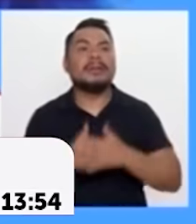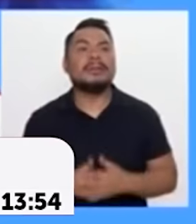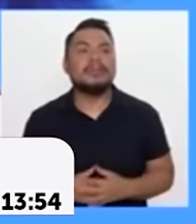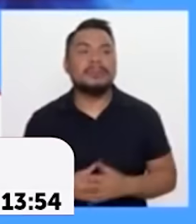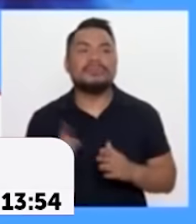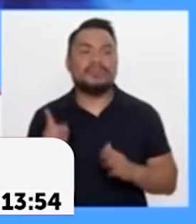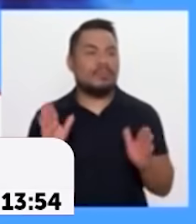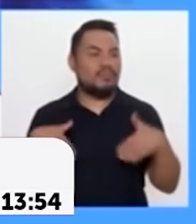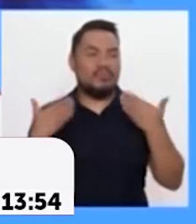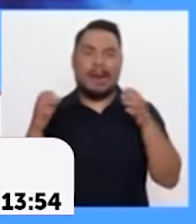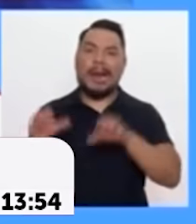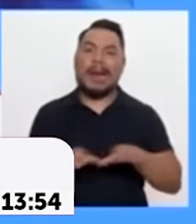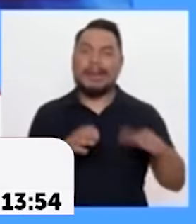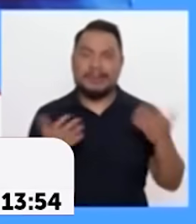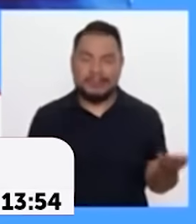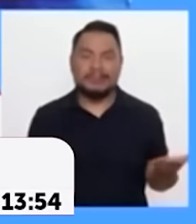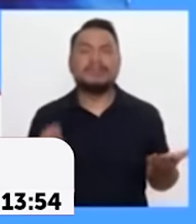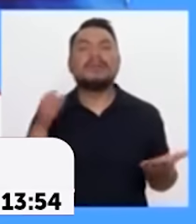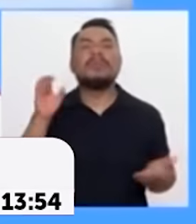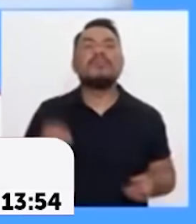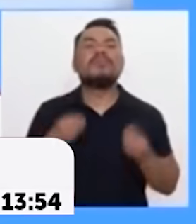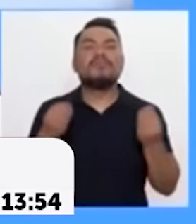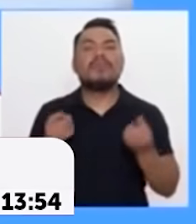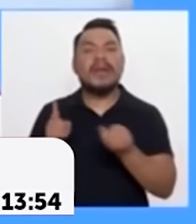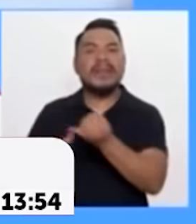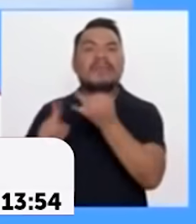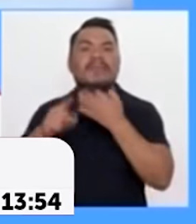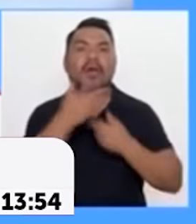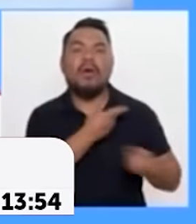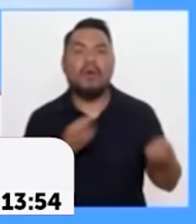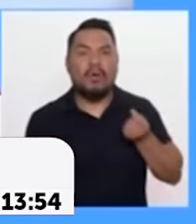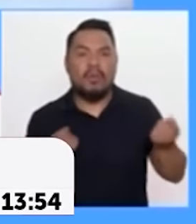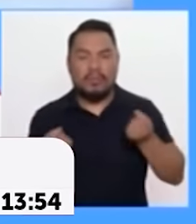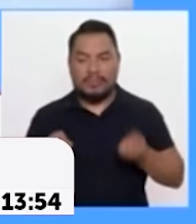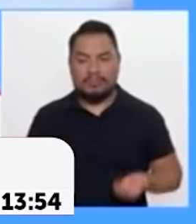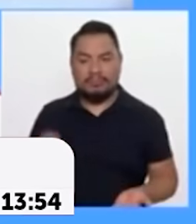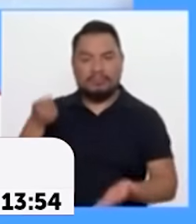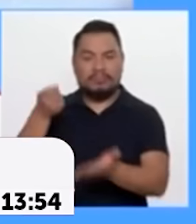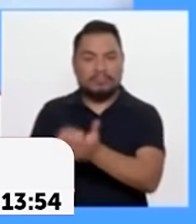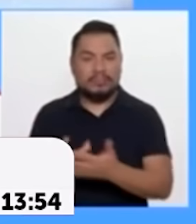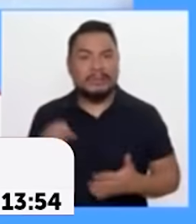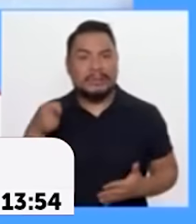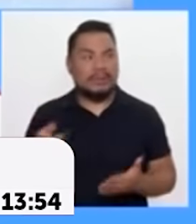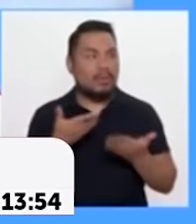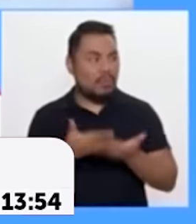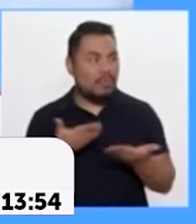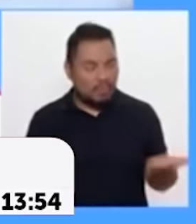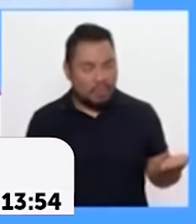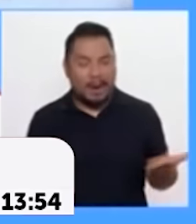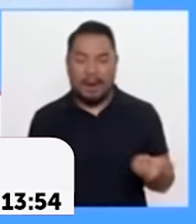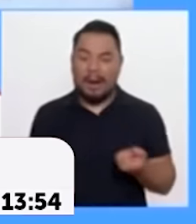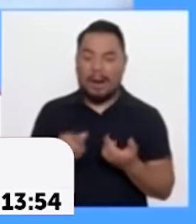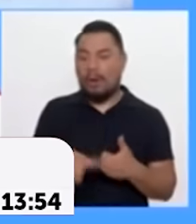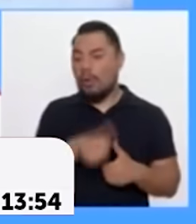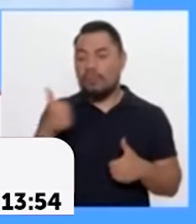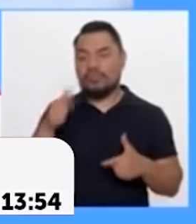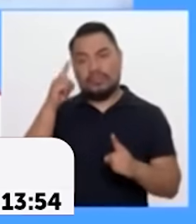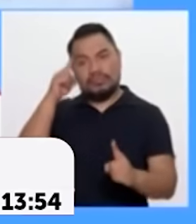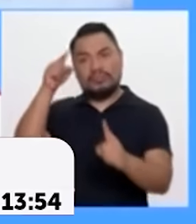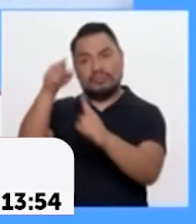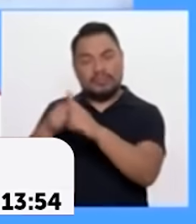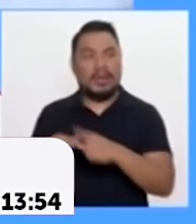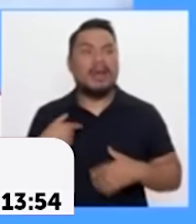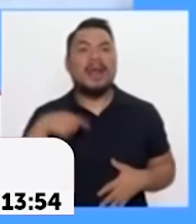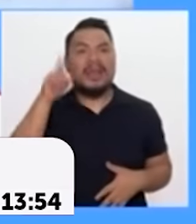hacerlo debido a los diversos gobiernos que destinaron esos recursos a otros fines. Debo precisar